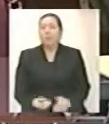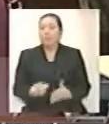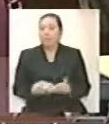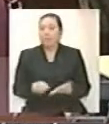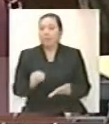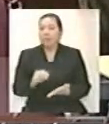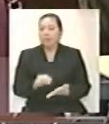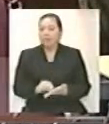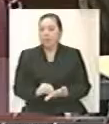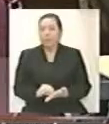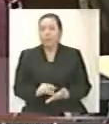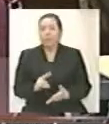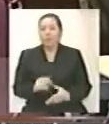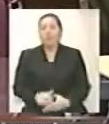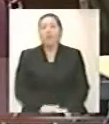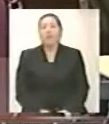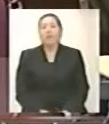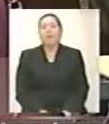reeleccionista en el 2000.